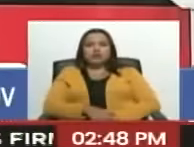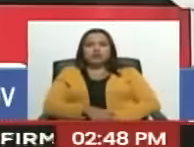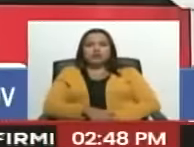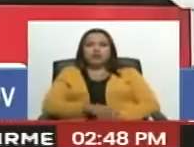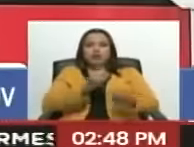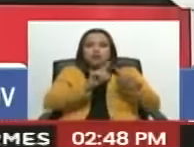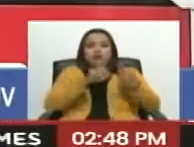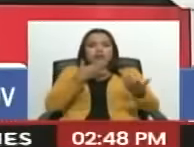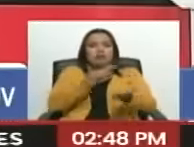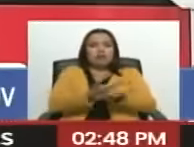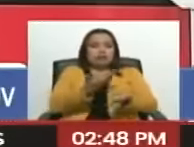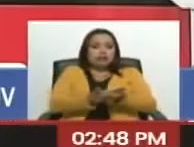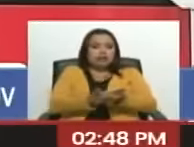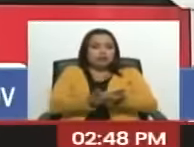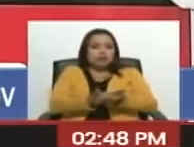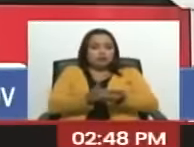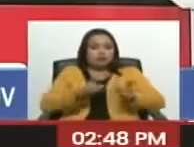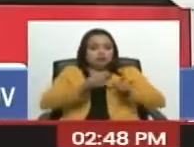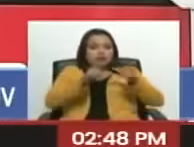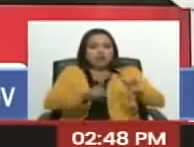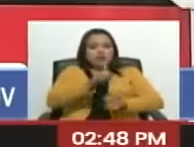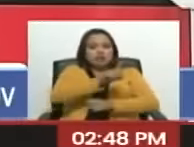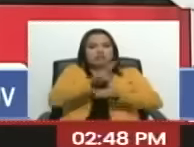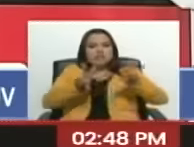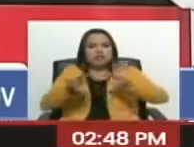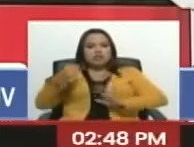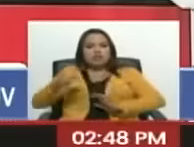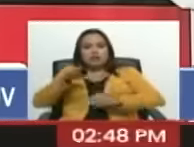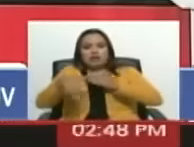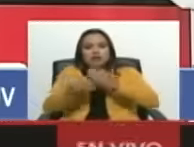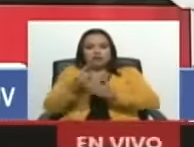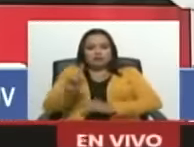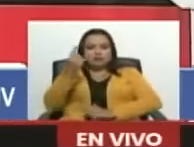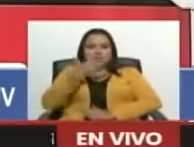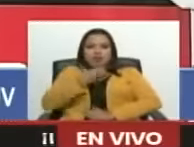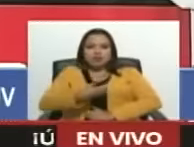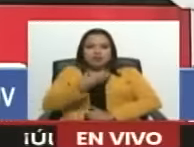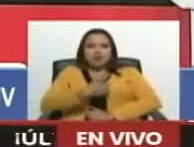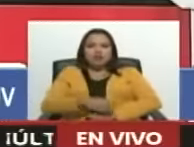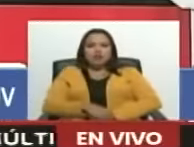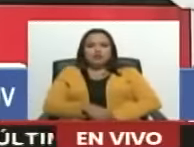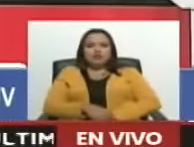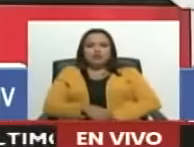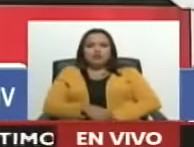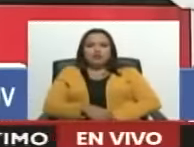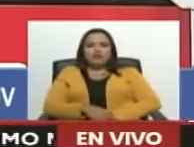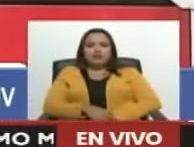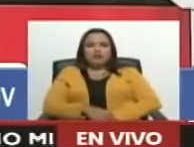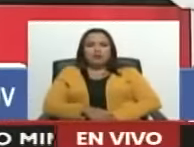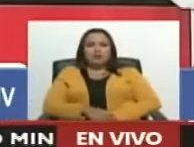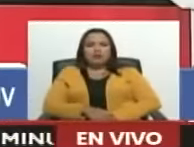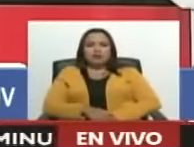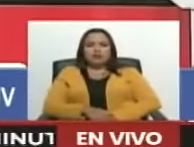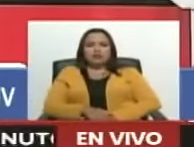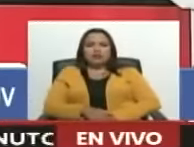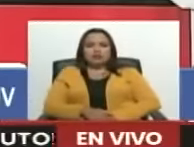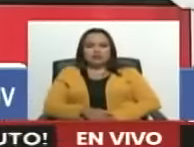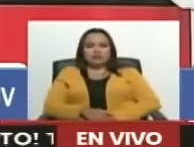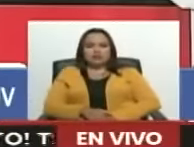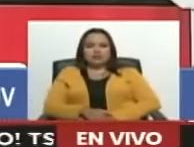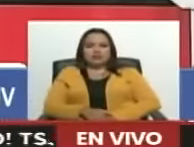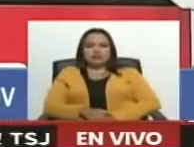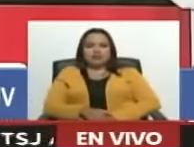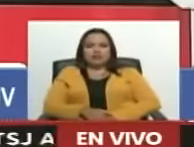de testigos desde el 17 de noviembre al 1 de diciembre. Aunque ustedes no lo crean, hay gente que de la oposición